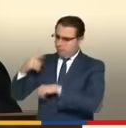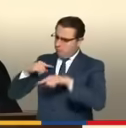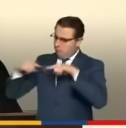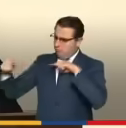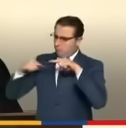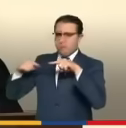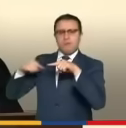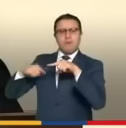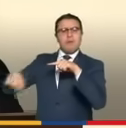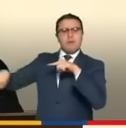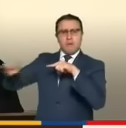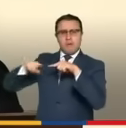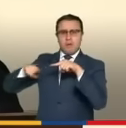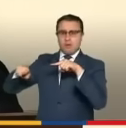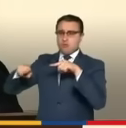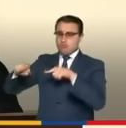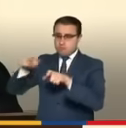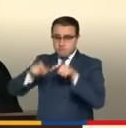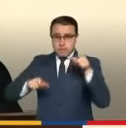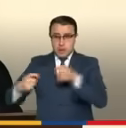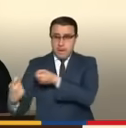administrando cuentavientes.